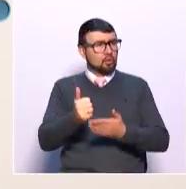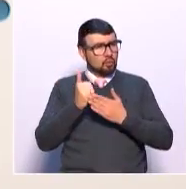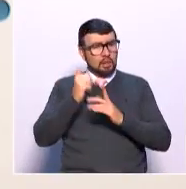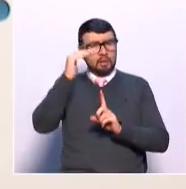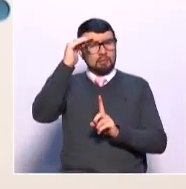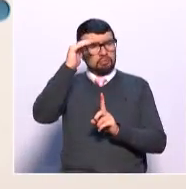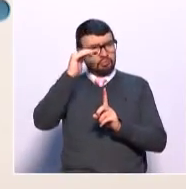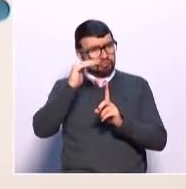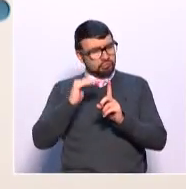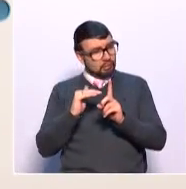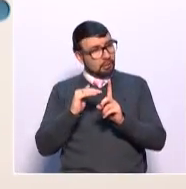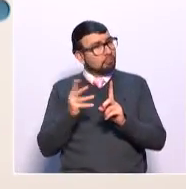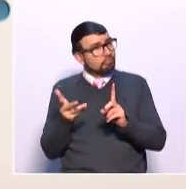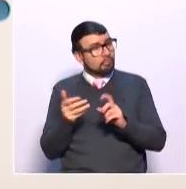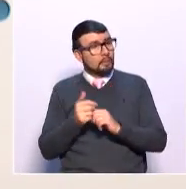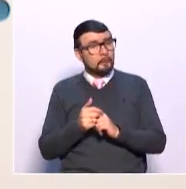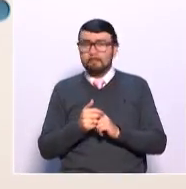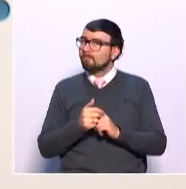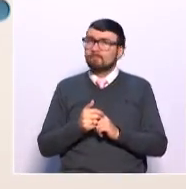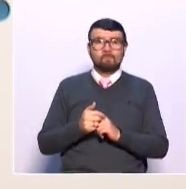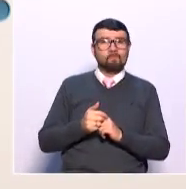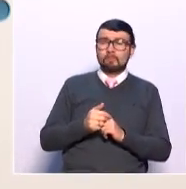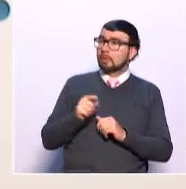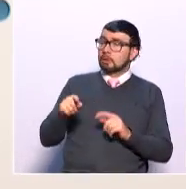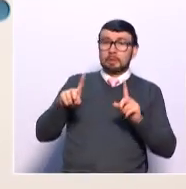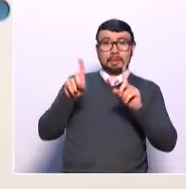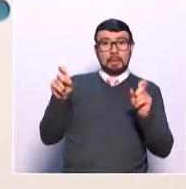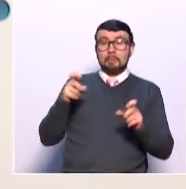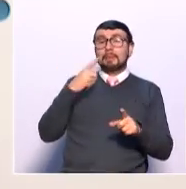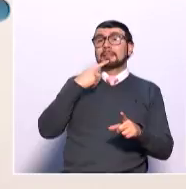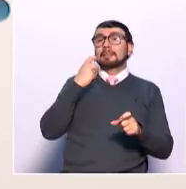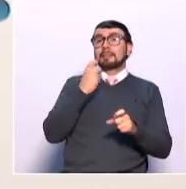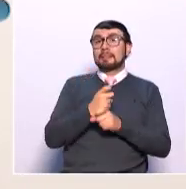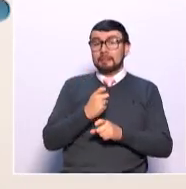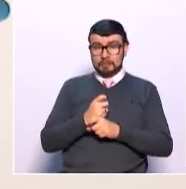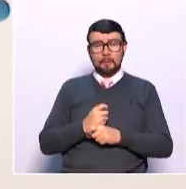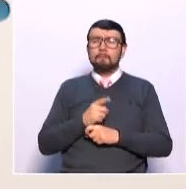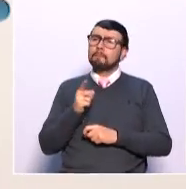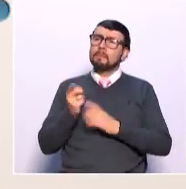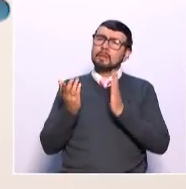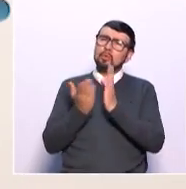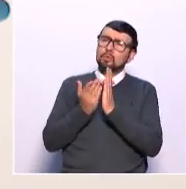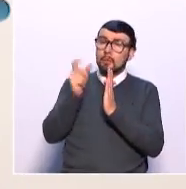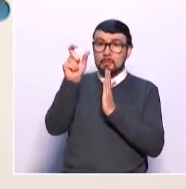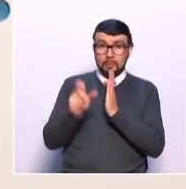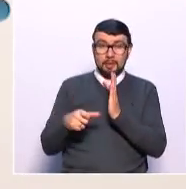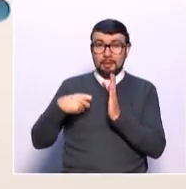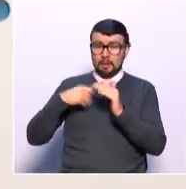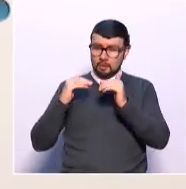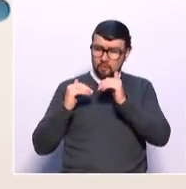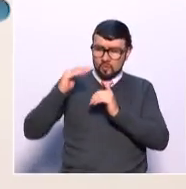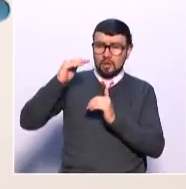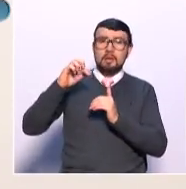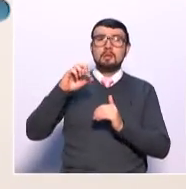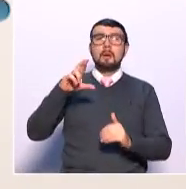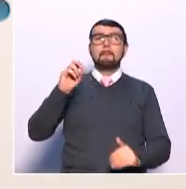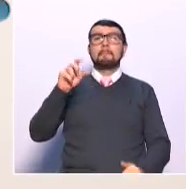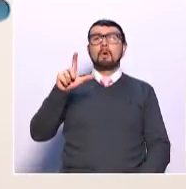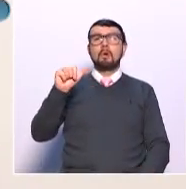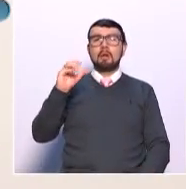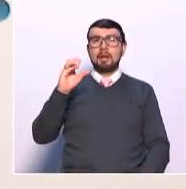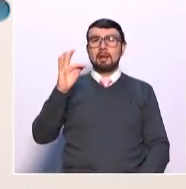saben que no es un tema tan difícil porque en el estudio de las personas con prolactina que es prolactina